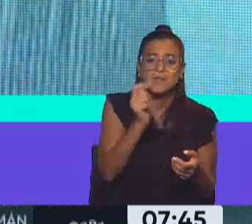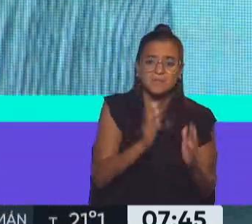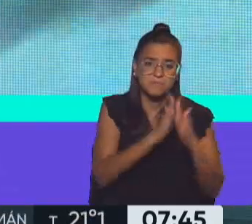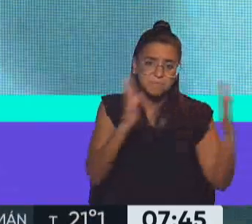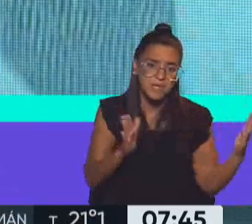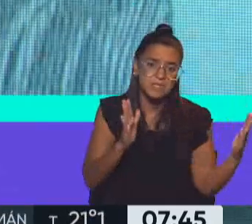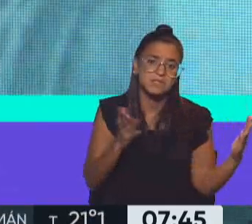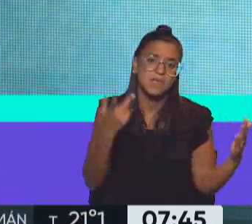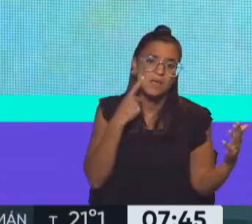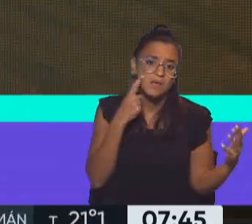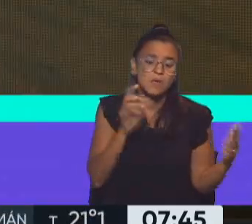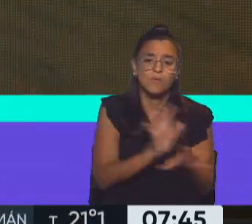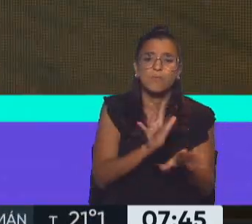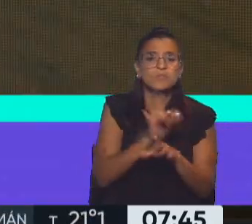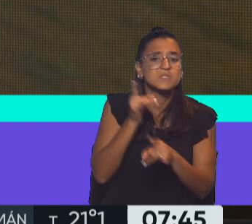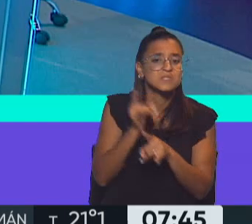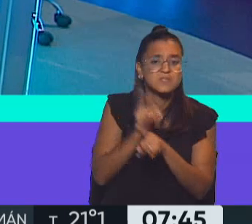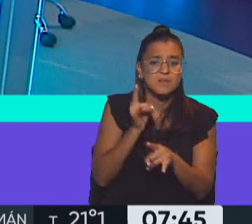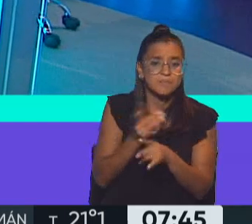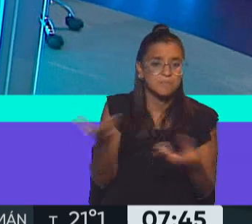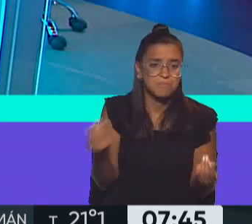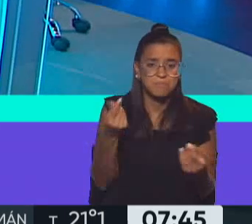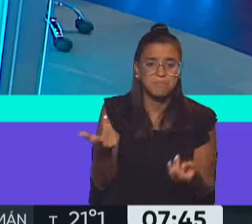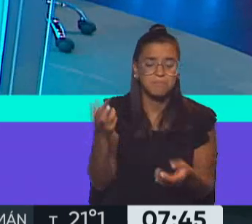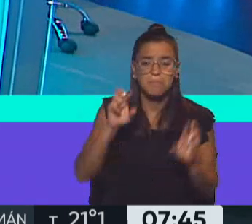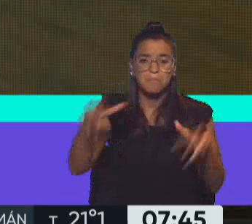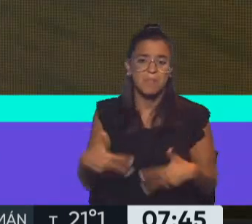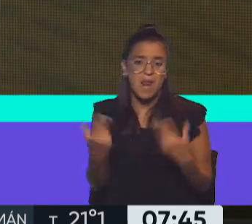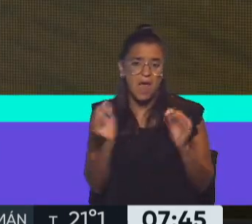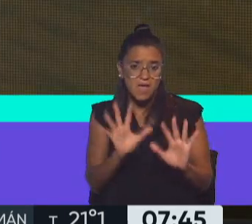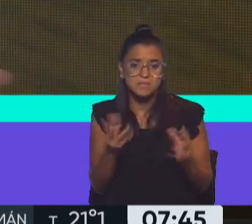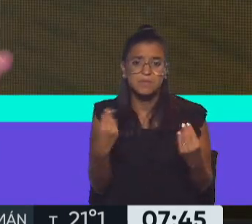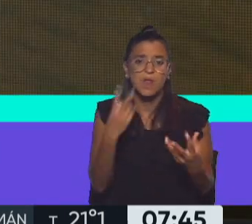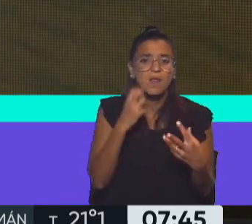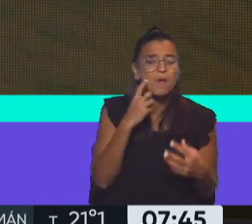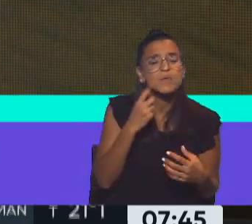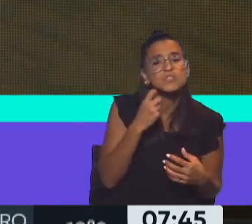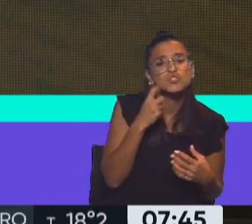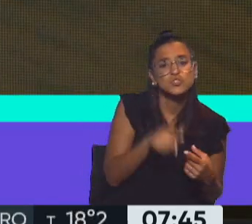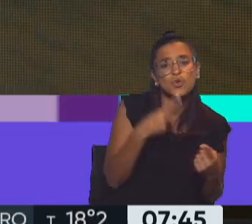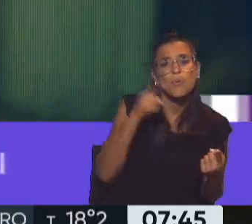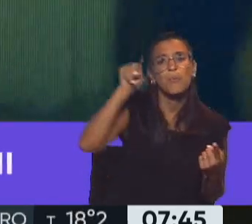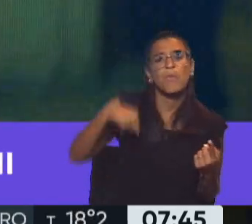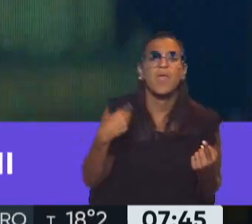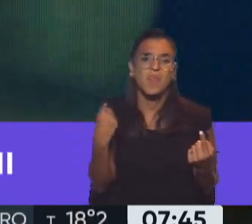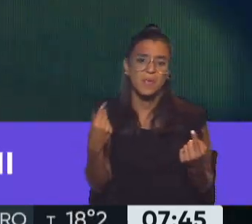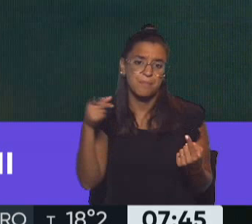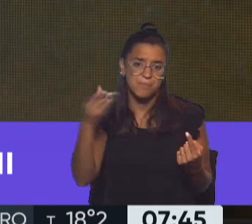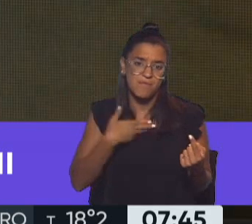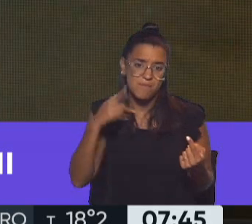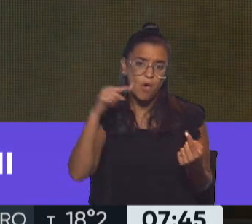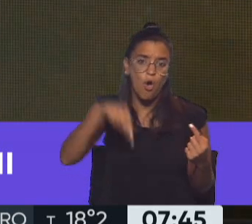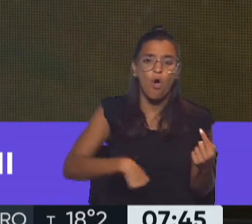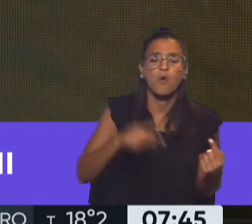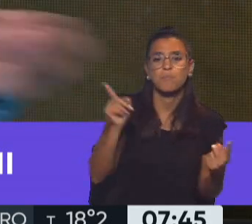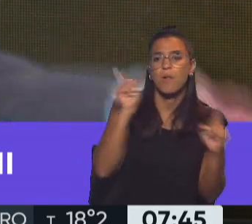revisión es como casi de manual, ¿sí? Es lo que claro, aplican este tipo de planes. El problema más que esa revisión es el origen digamos, no es Exacto. que hoy el problema es